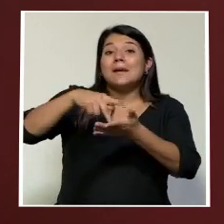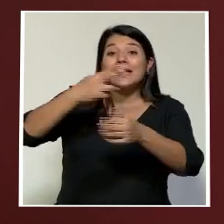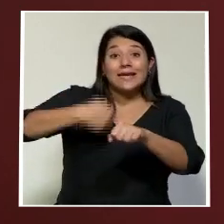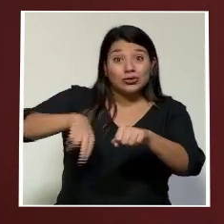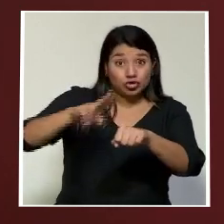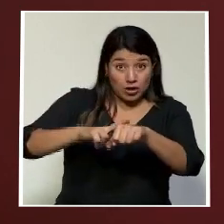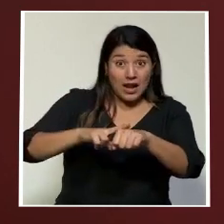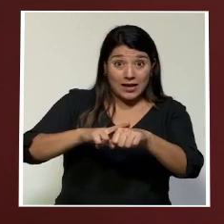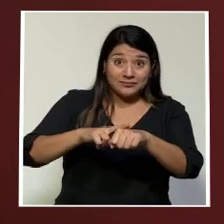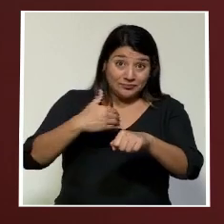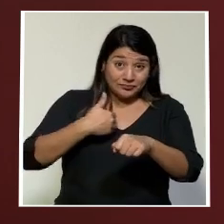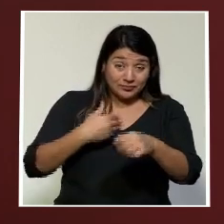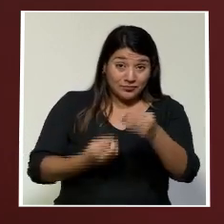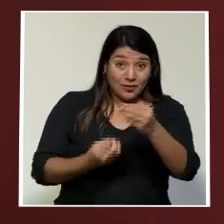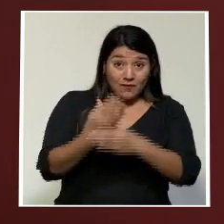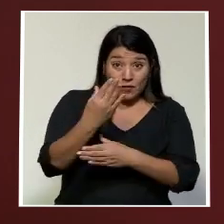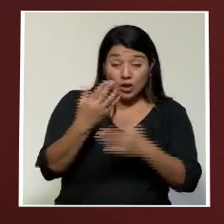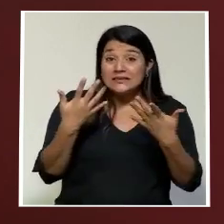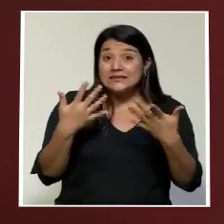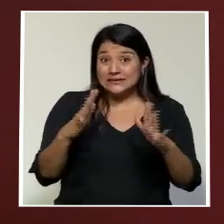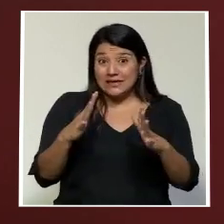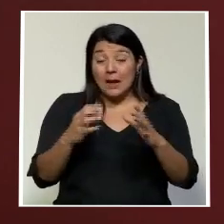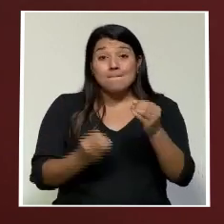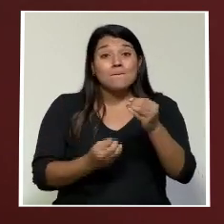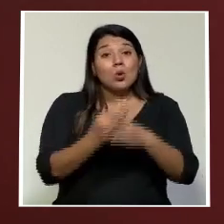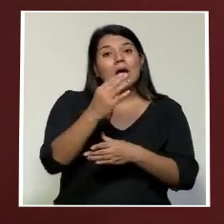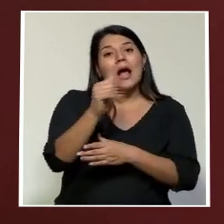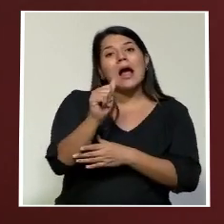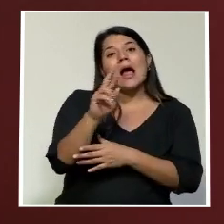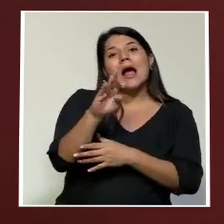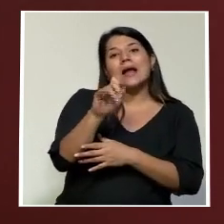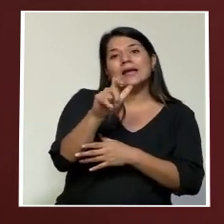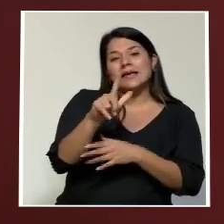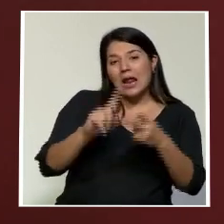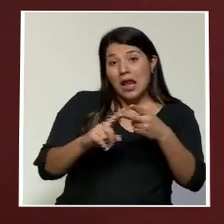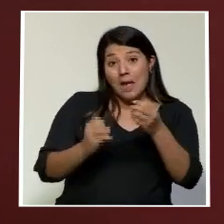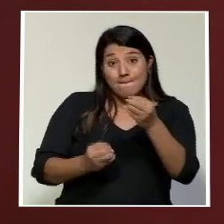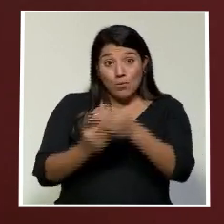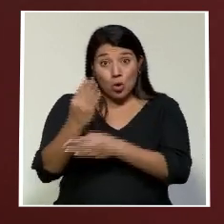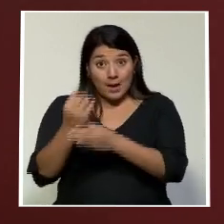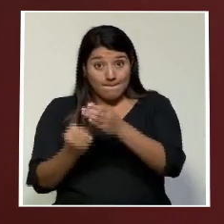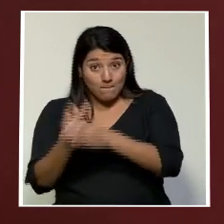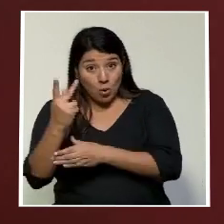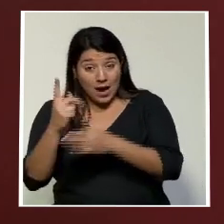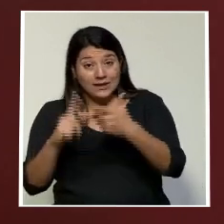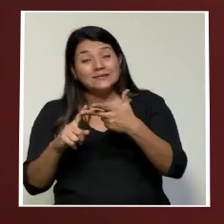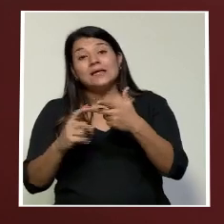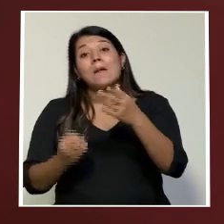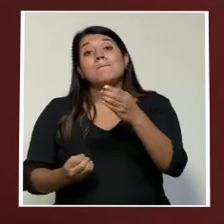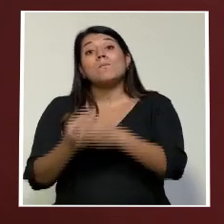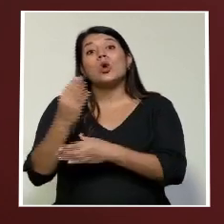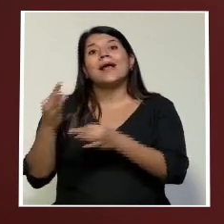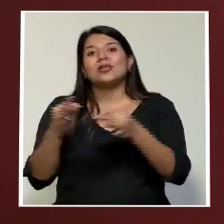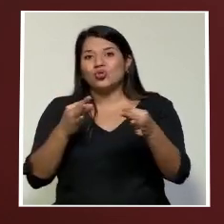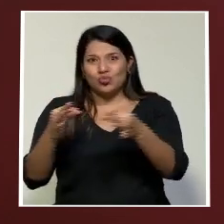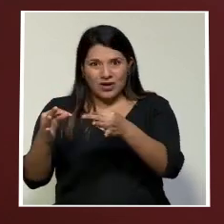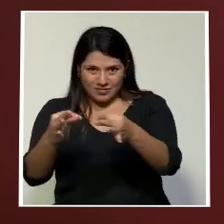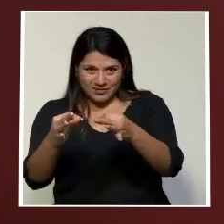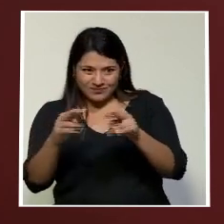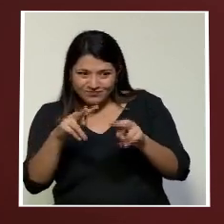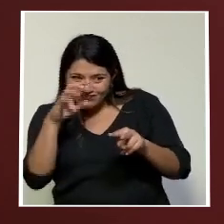volcanes. Se han detectado ya en el volcán Arenal, en el volcán Poas, en el volcán Turrialba, y esto lo que